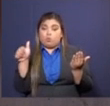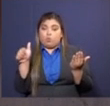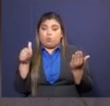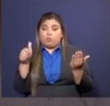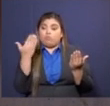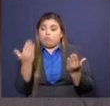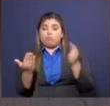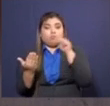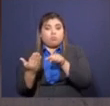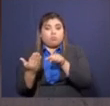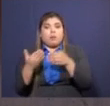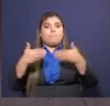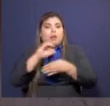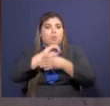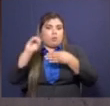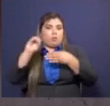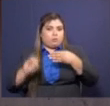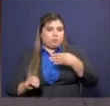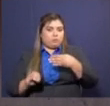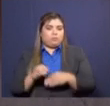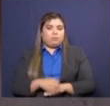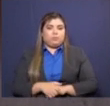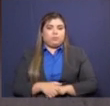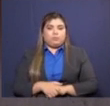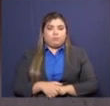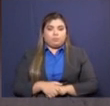y Panamá Oeste.